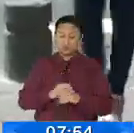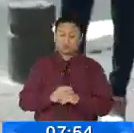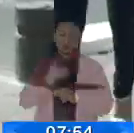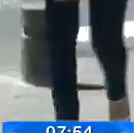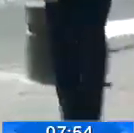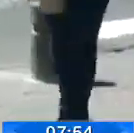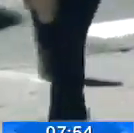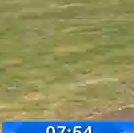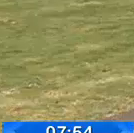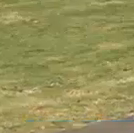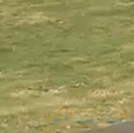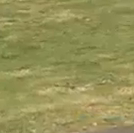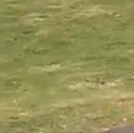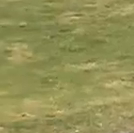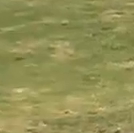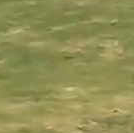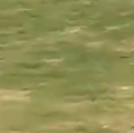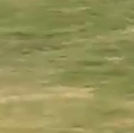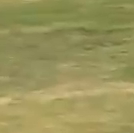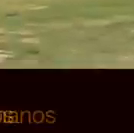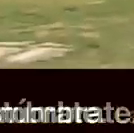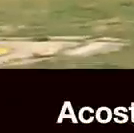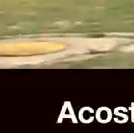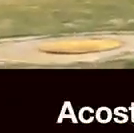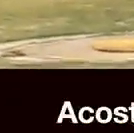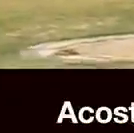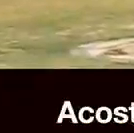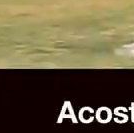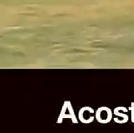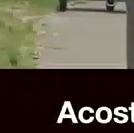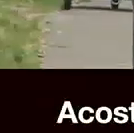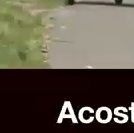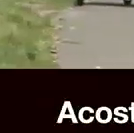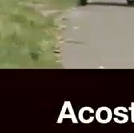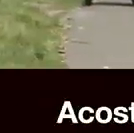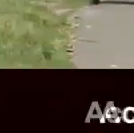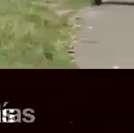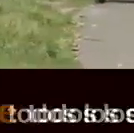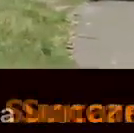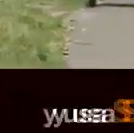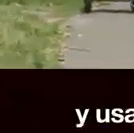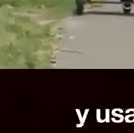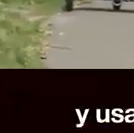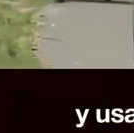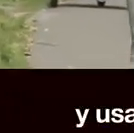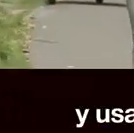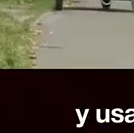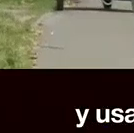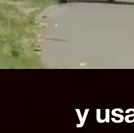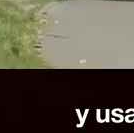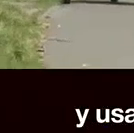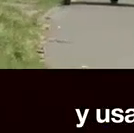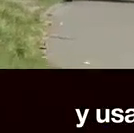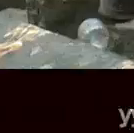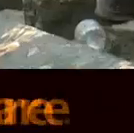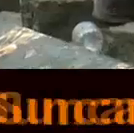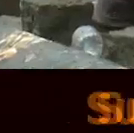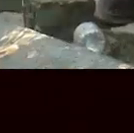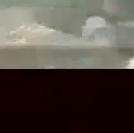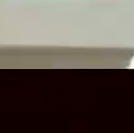Cueva, indica que los índices de personas que padecen esta enfermedad a nivel nacional va en